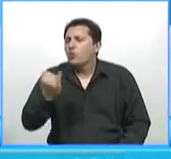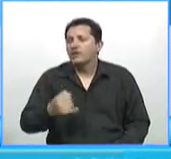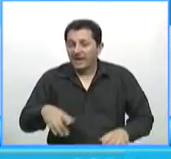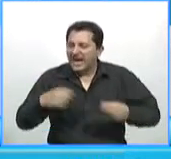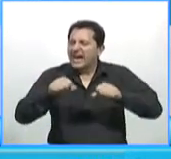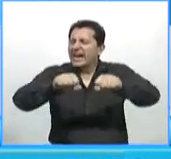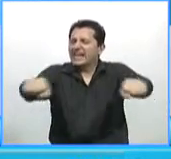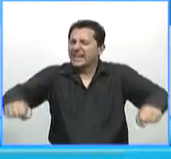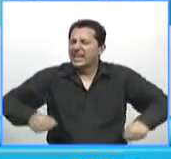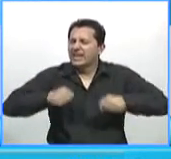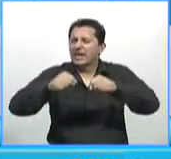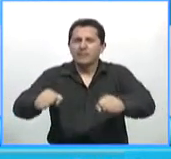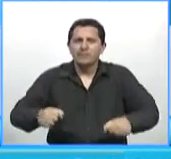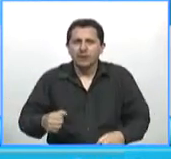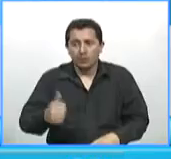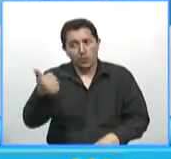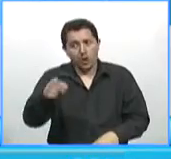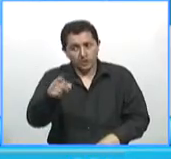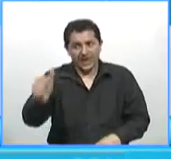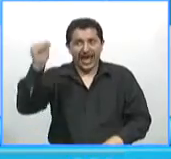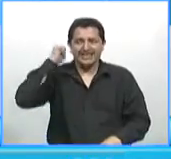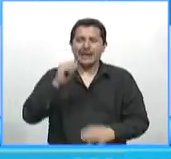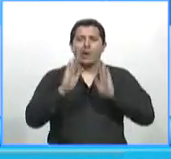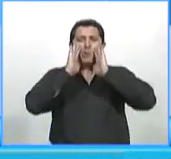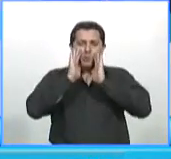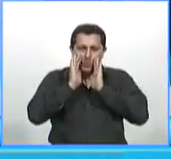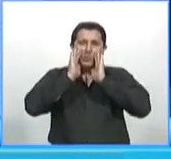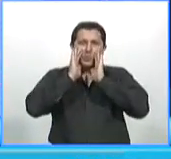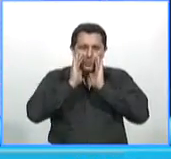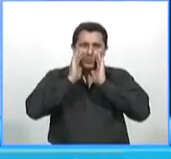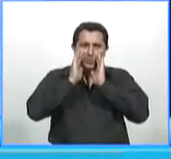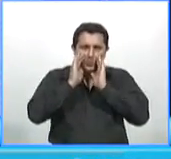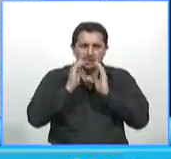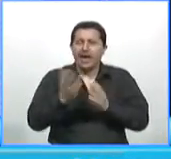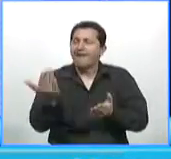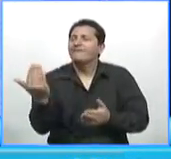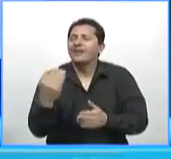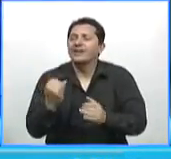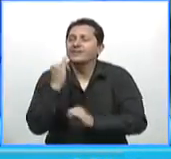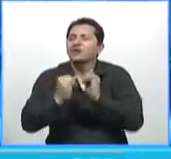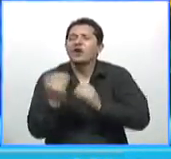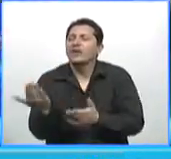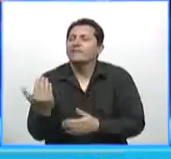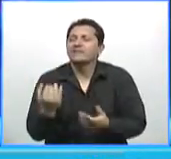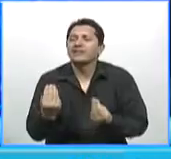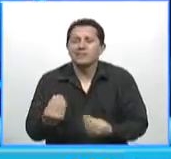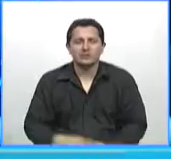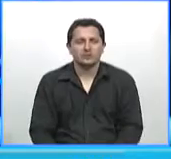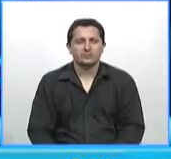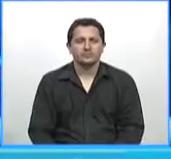remo? Que vos eras la que estaba atrás y dirigías todo y terminá de contar la voz, por favor.